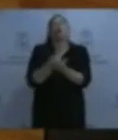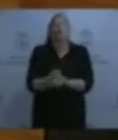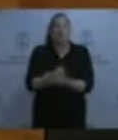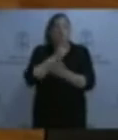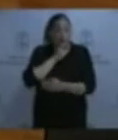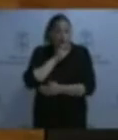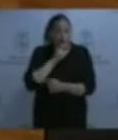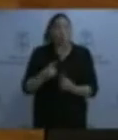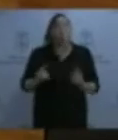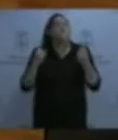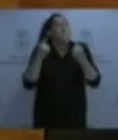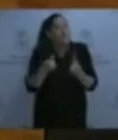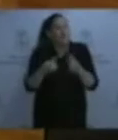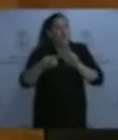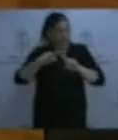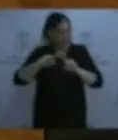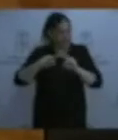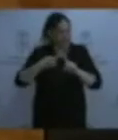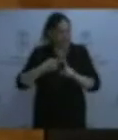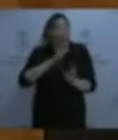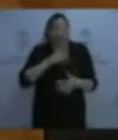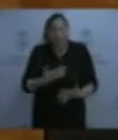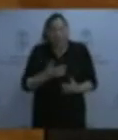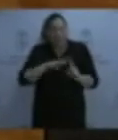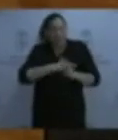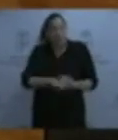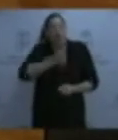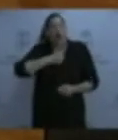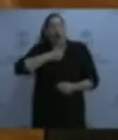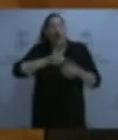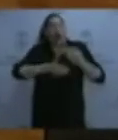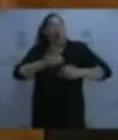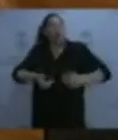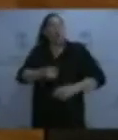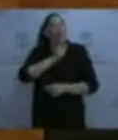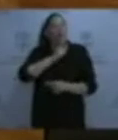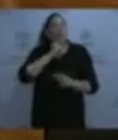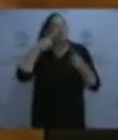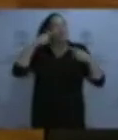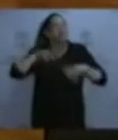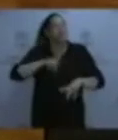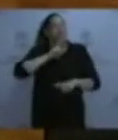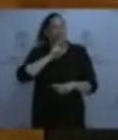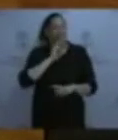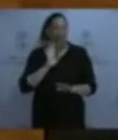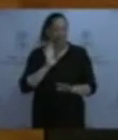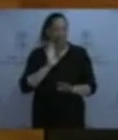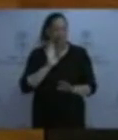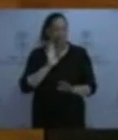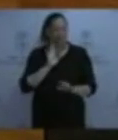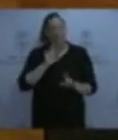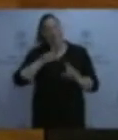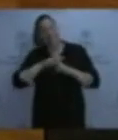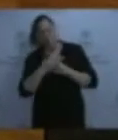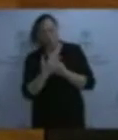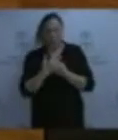la primera de ellas, el cómo aguantar ahora, reconozco y que lle muy fastidiada y no envidio la situación